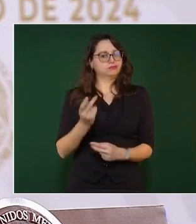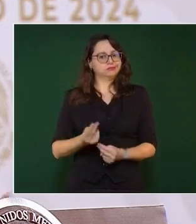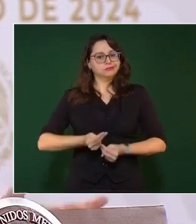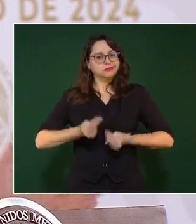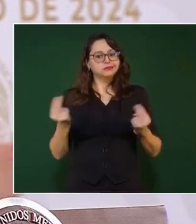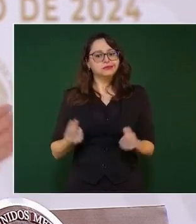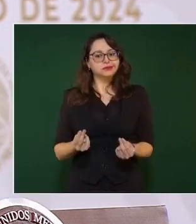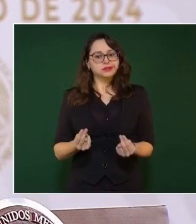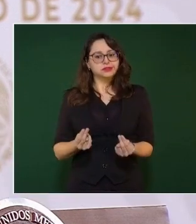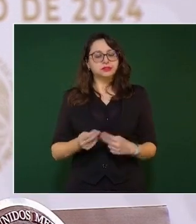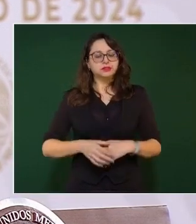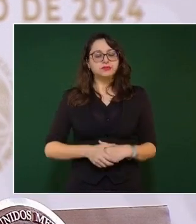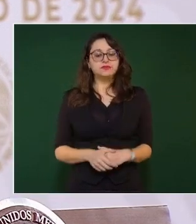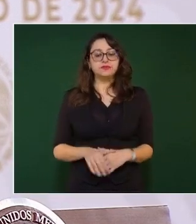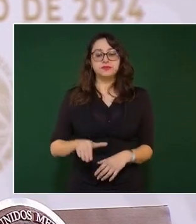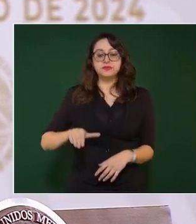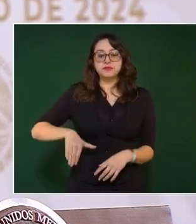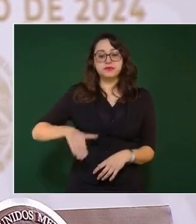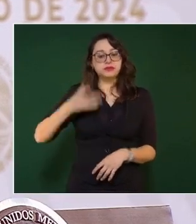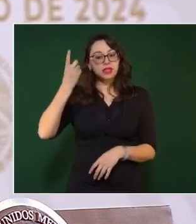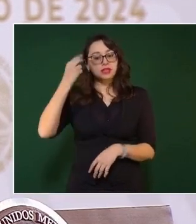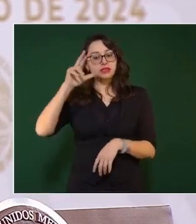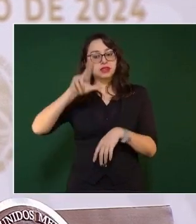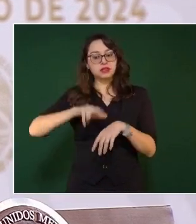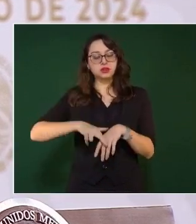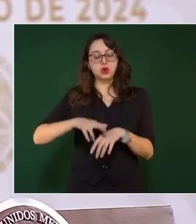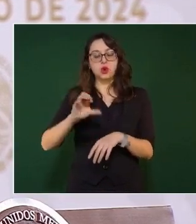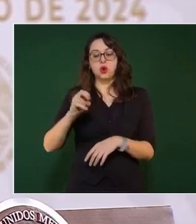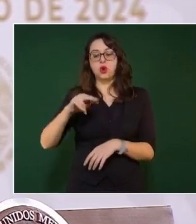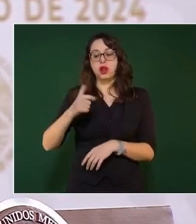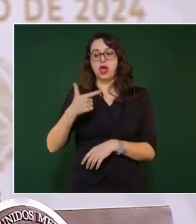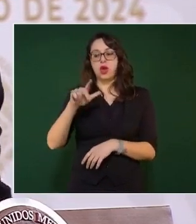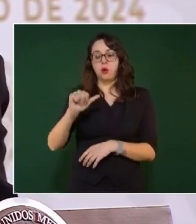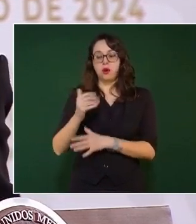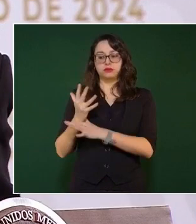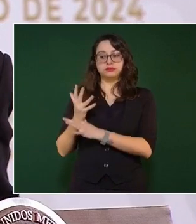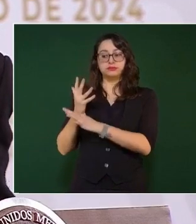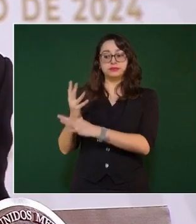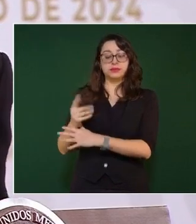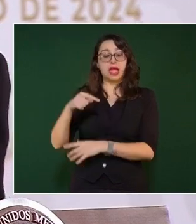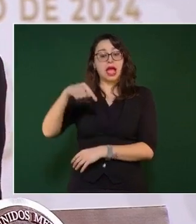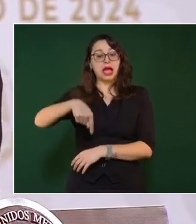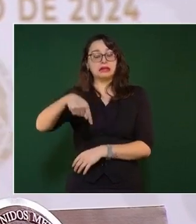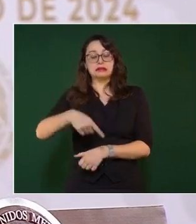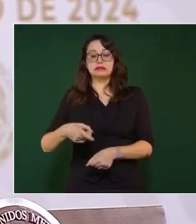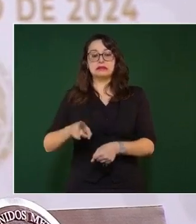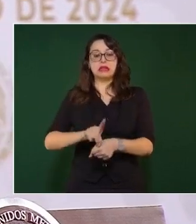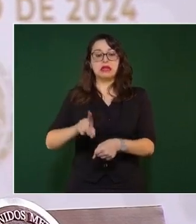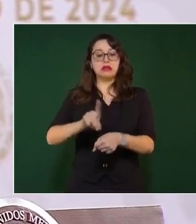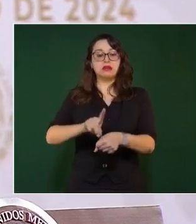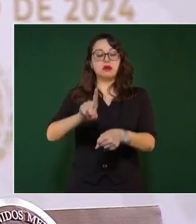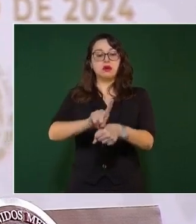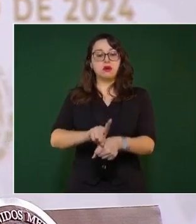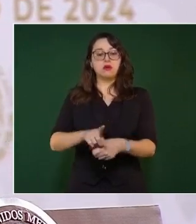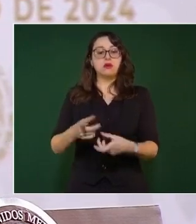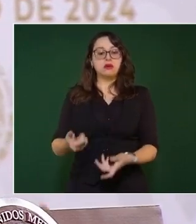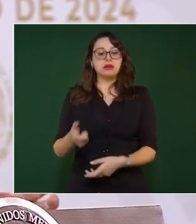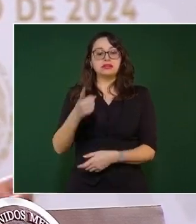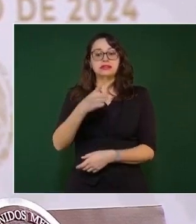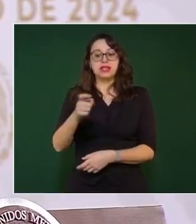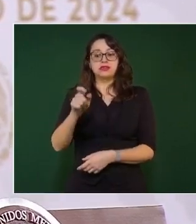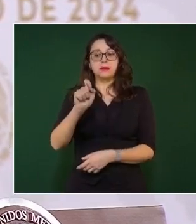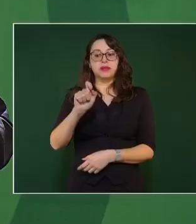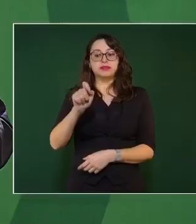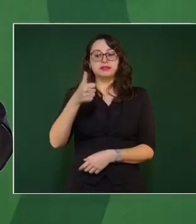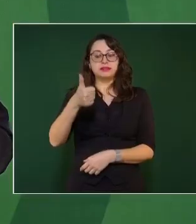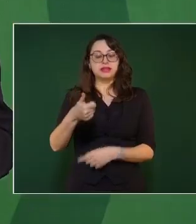líquido. Como comentaba el director de la CONAGUA, en Querétaro, señor presidente, llegan todos los días 126 personas a Querétaro y esto